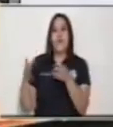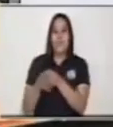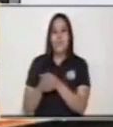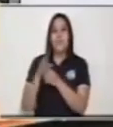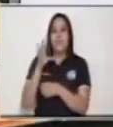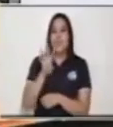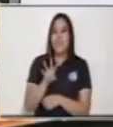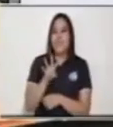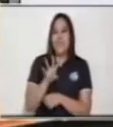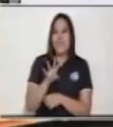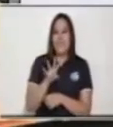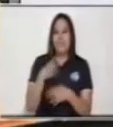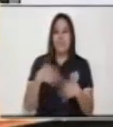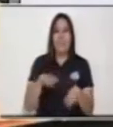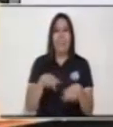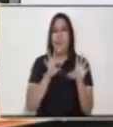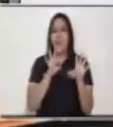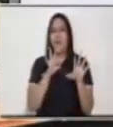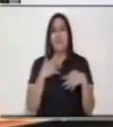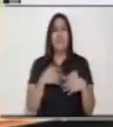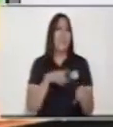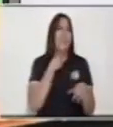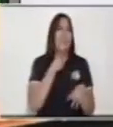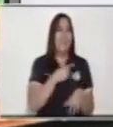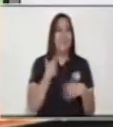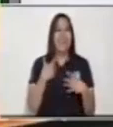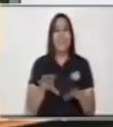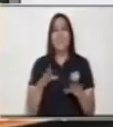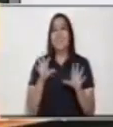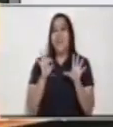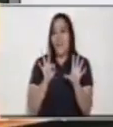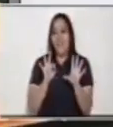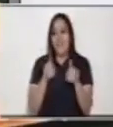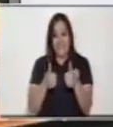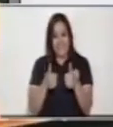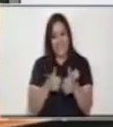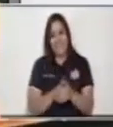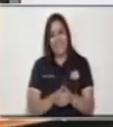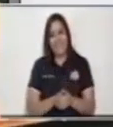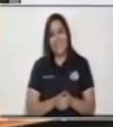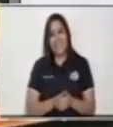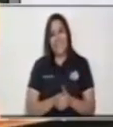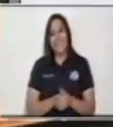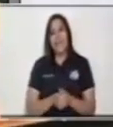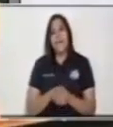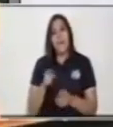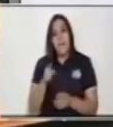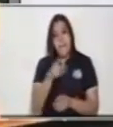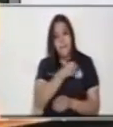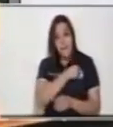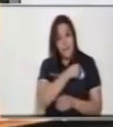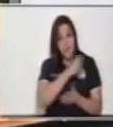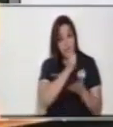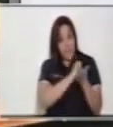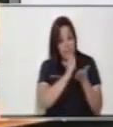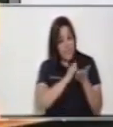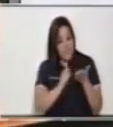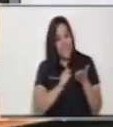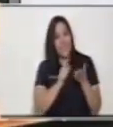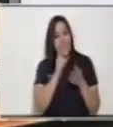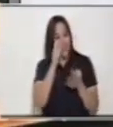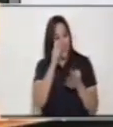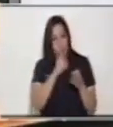2 grupos de 4, te dije la respuesta, 8. Muy bien. Ok, quiero que escribas una